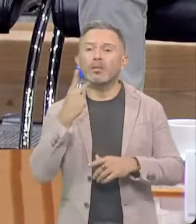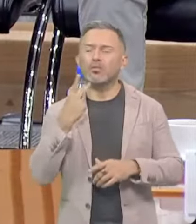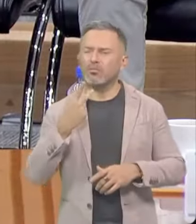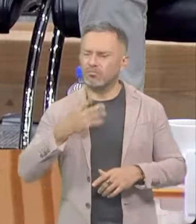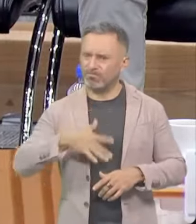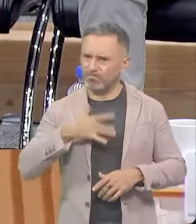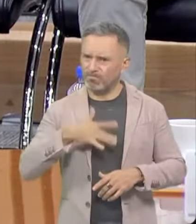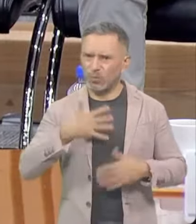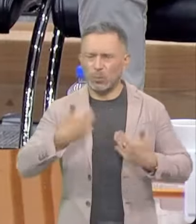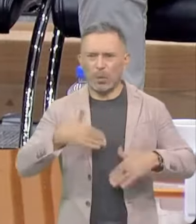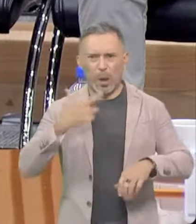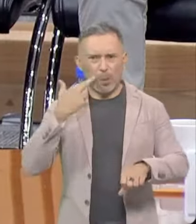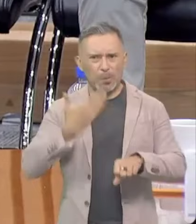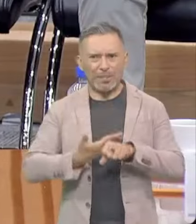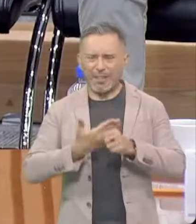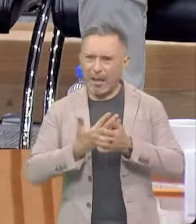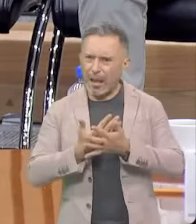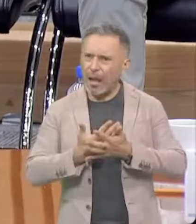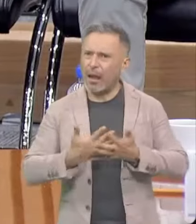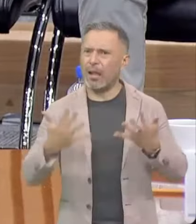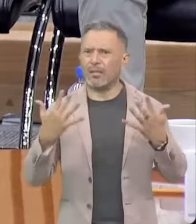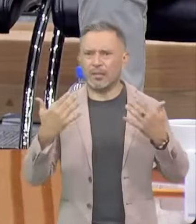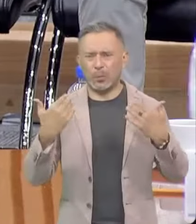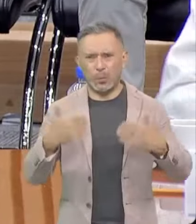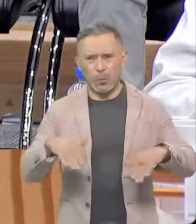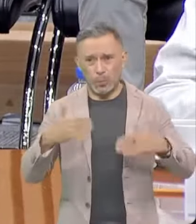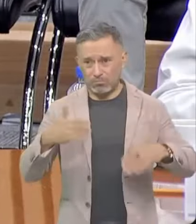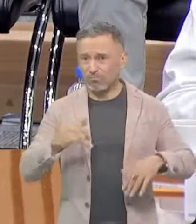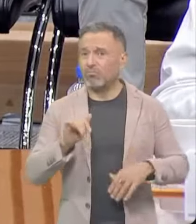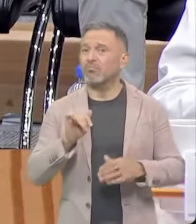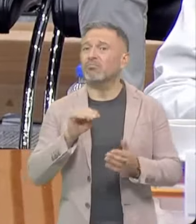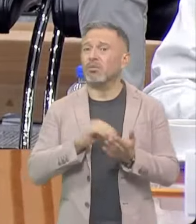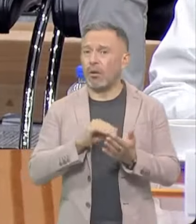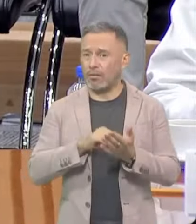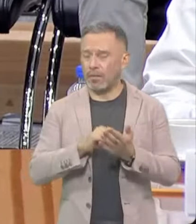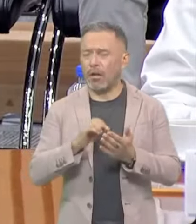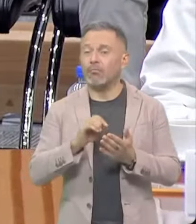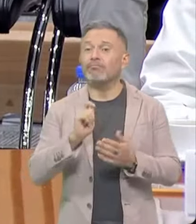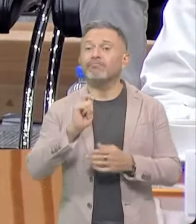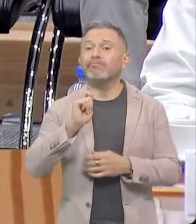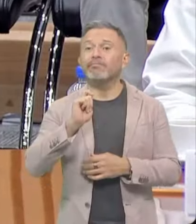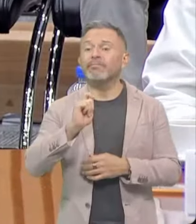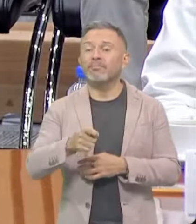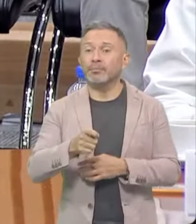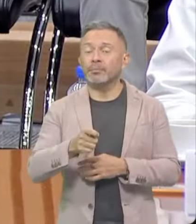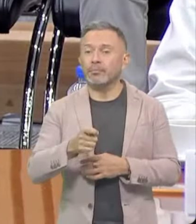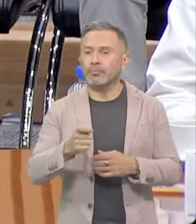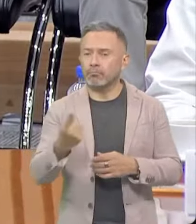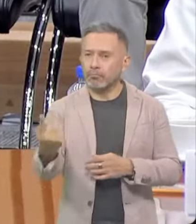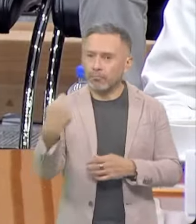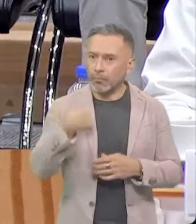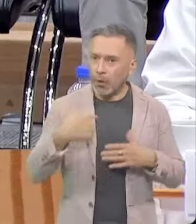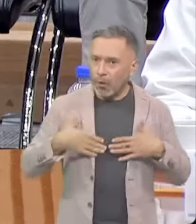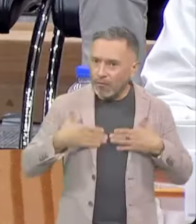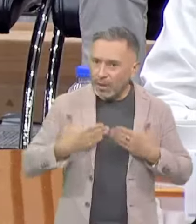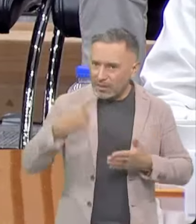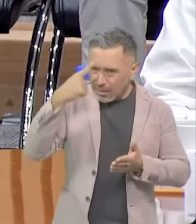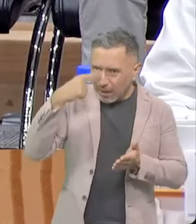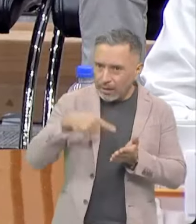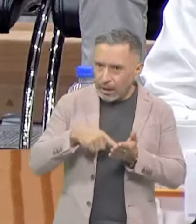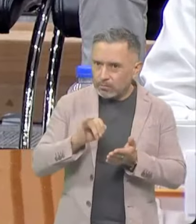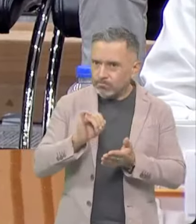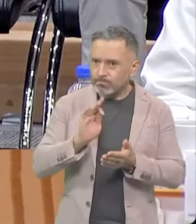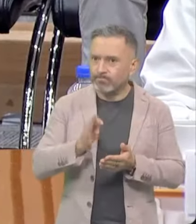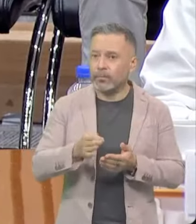grave responsabilidad y que seguimos teniendo una grave responsabilidad que es la credibilidad esa credibilidad por la que tenemos que